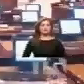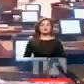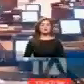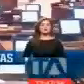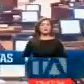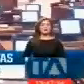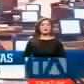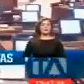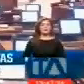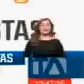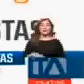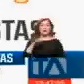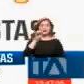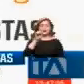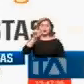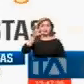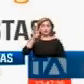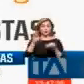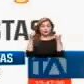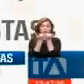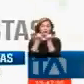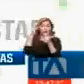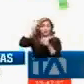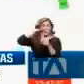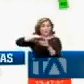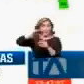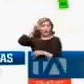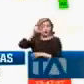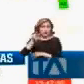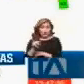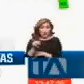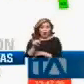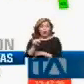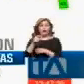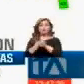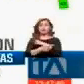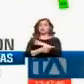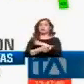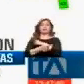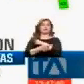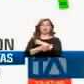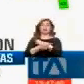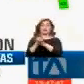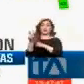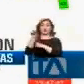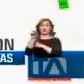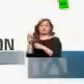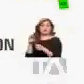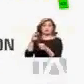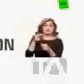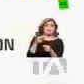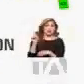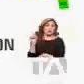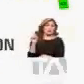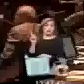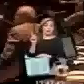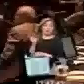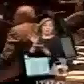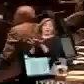Ninguno de los 137 asambleístas votó no a la censura, pero 21 de ellos no fueron al pleno y 27